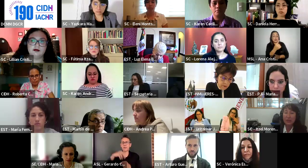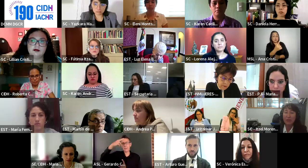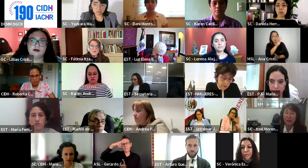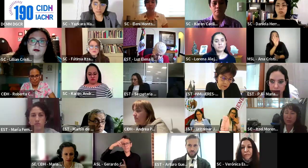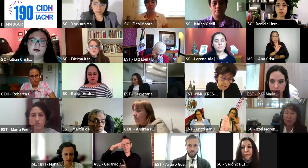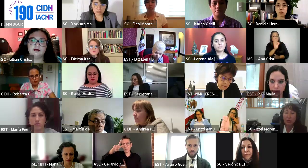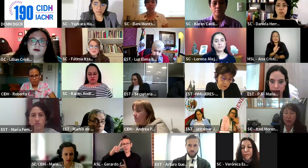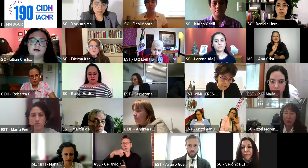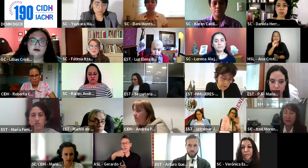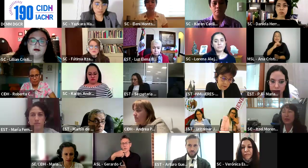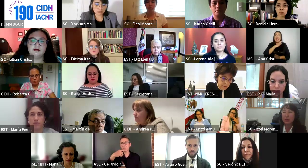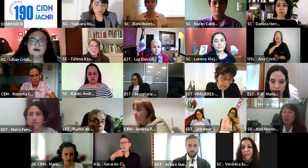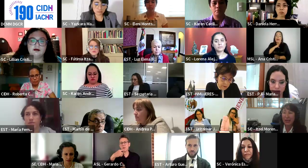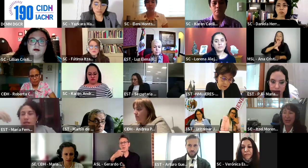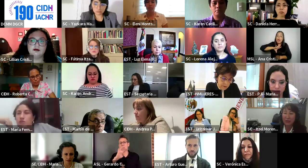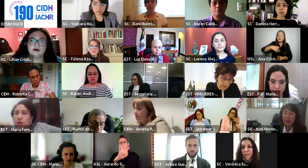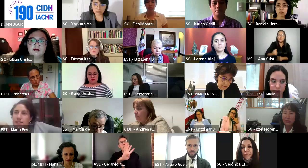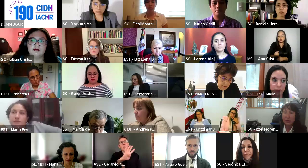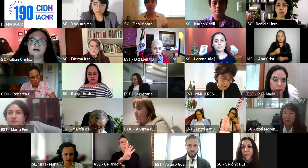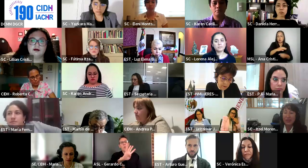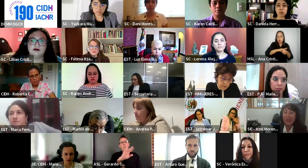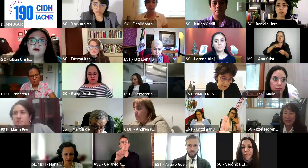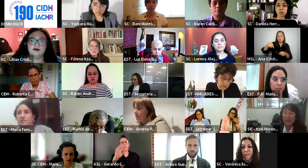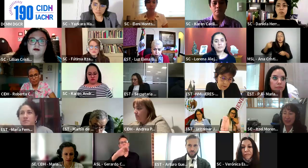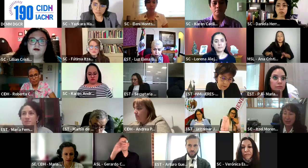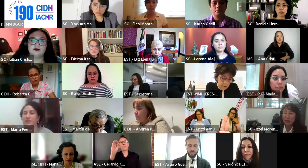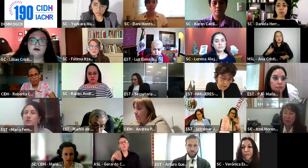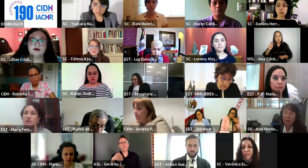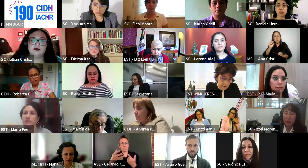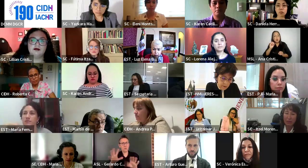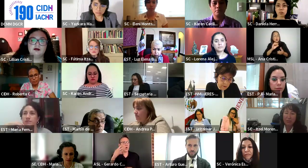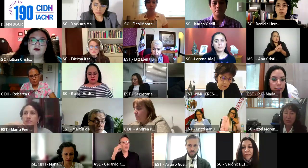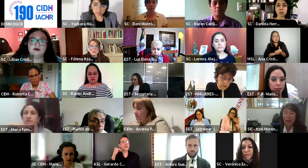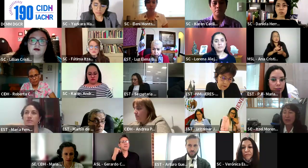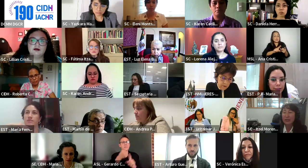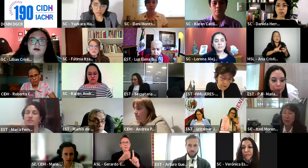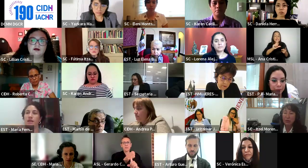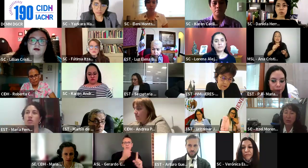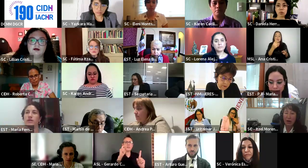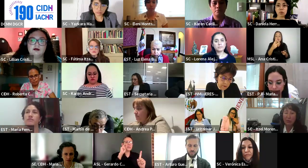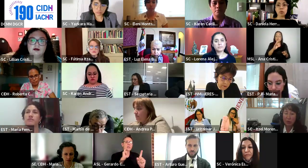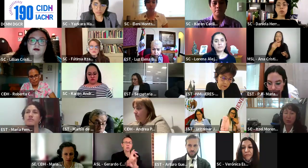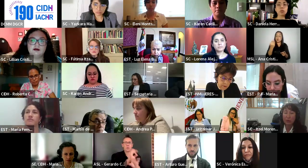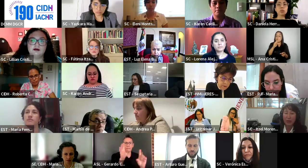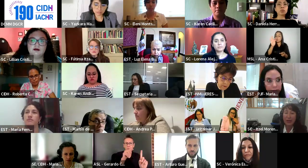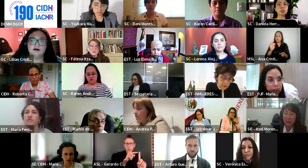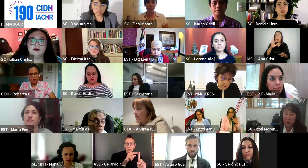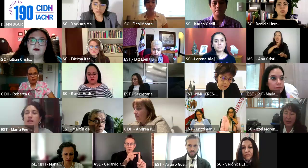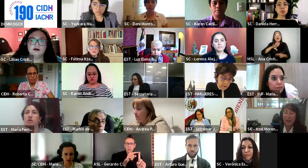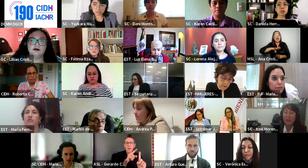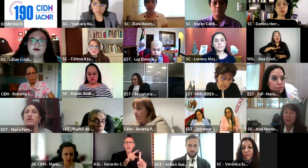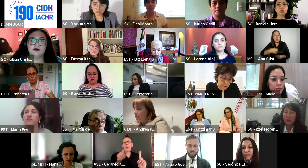sido víctimas de abuso por parte de su pareja, mientras que el 73,9% han recibido abuso